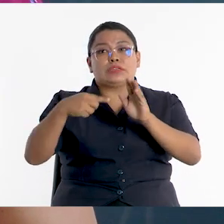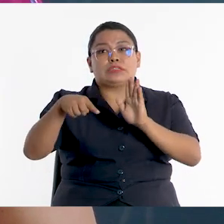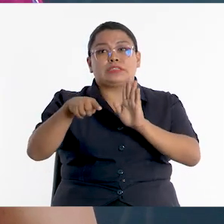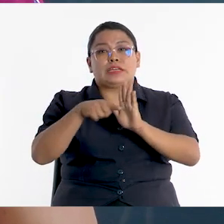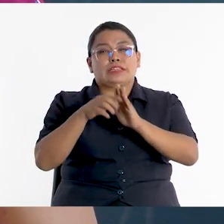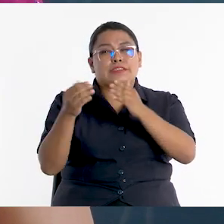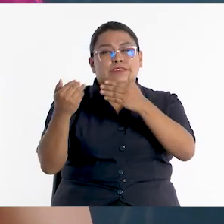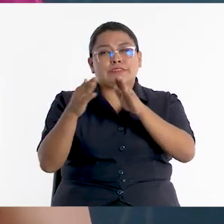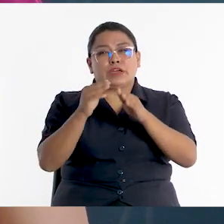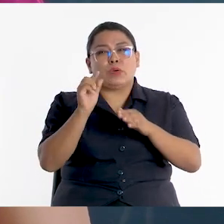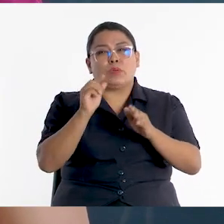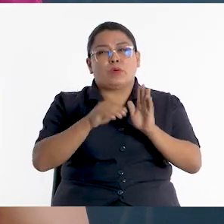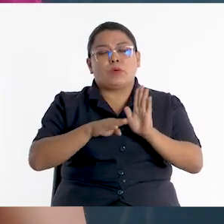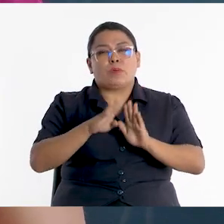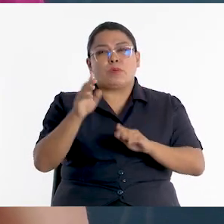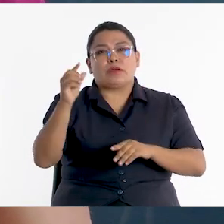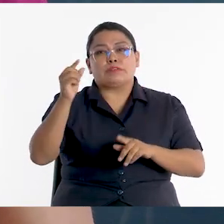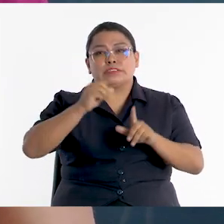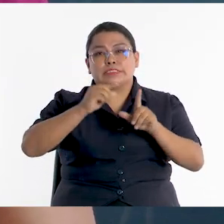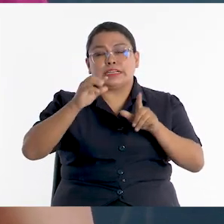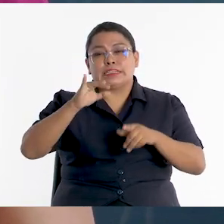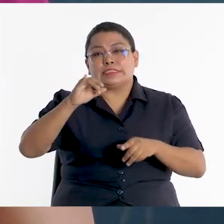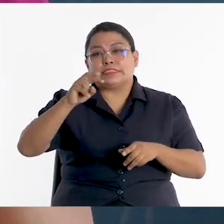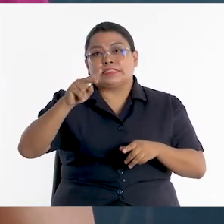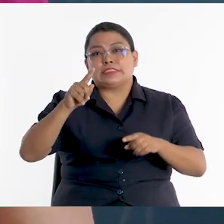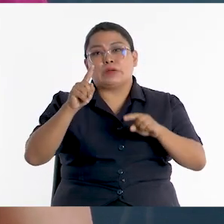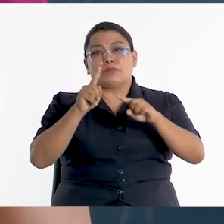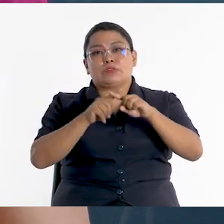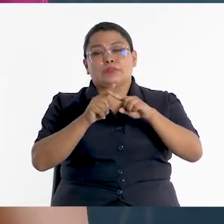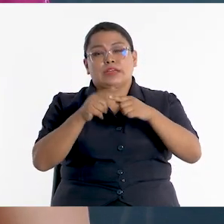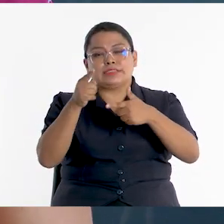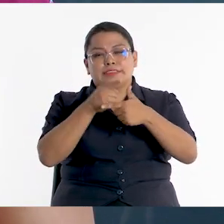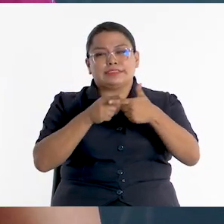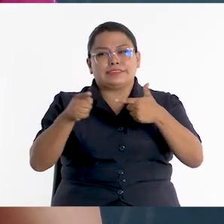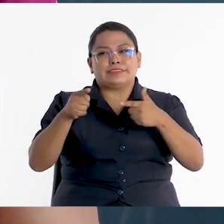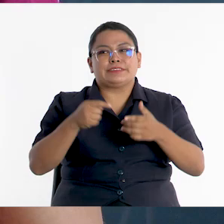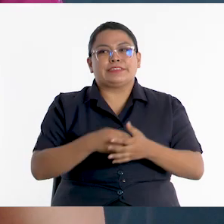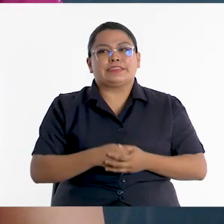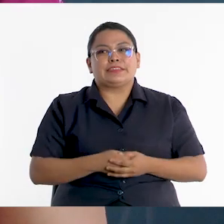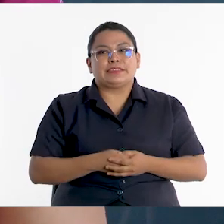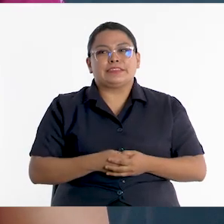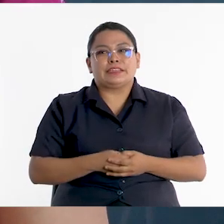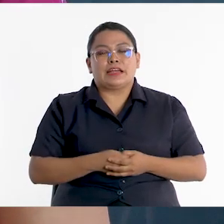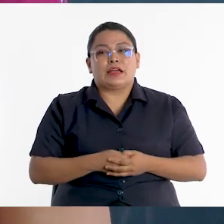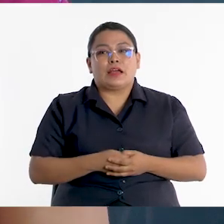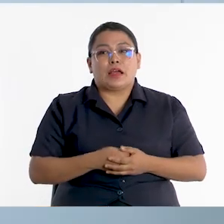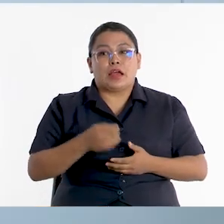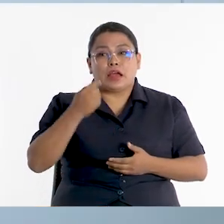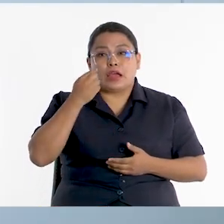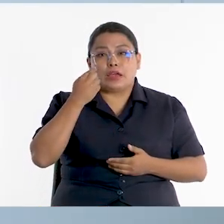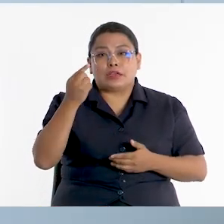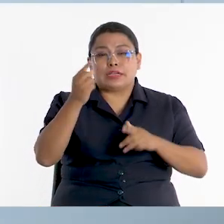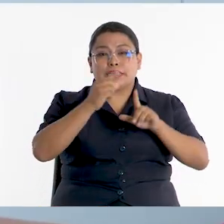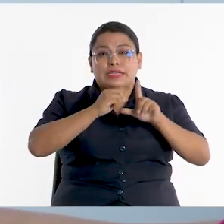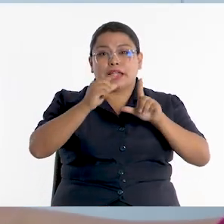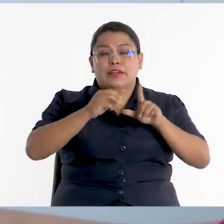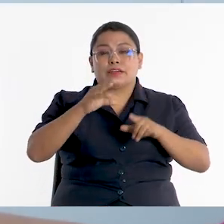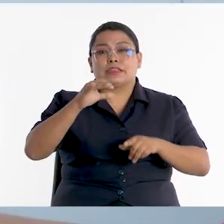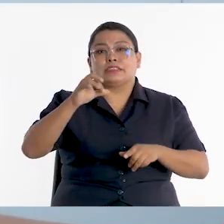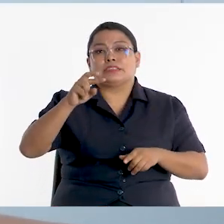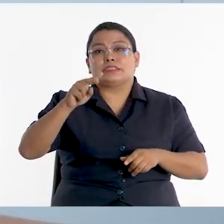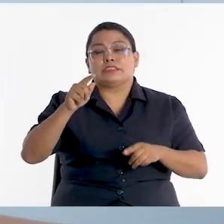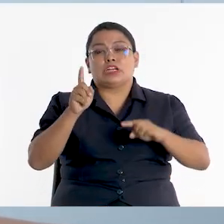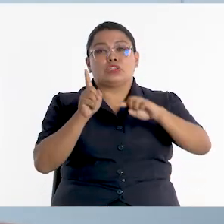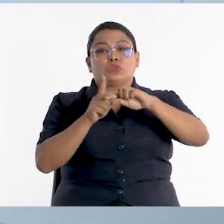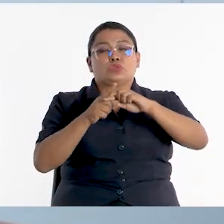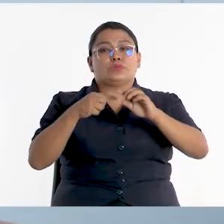para sumas y restas difiere un poco de la gráfica de cinta para multiplicaciones y divisiones. En el caso de la gráfica